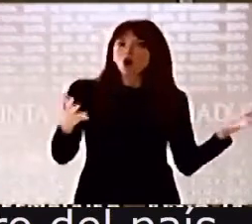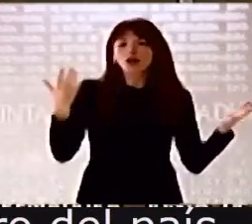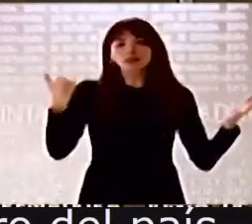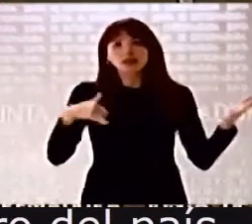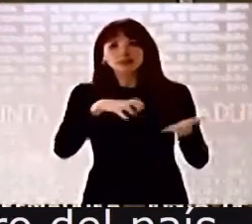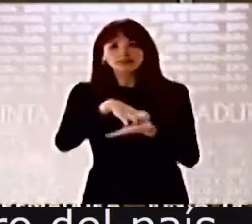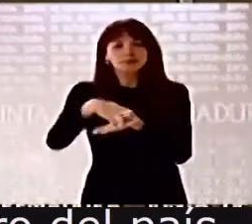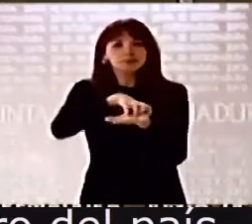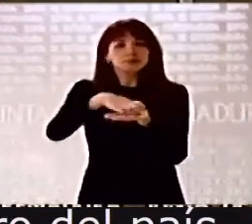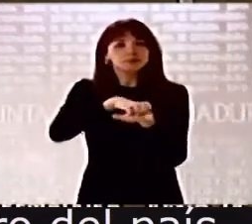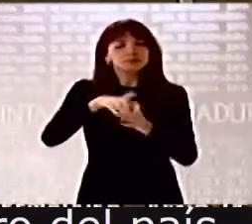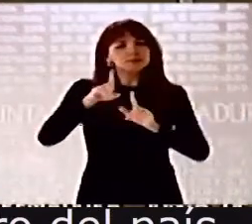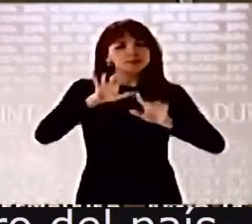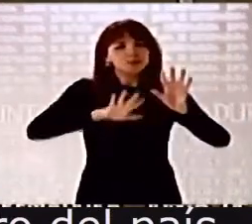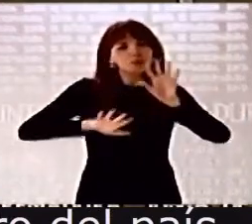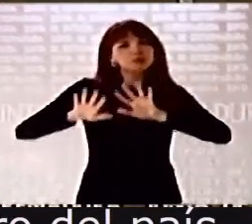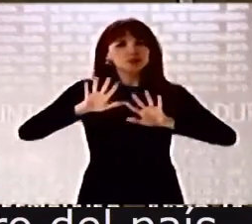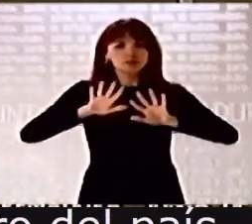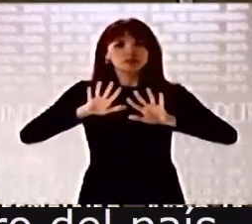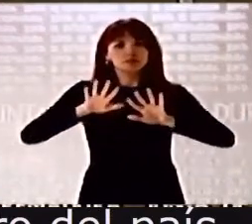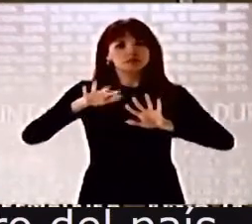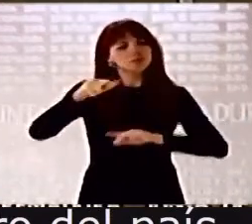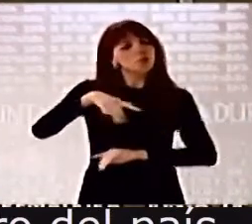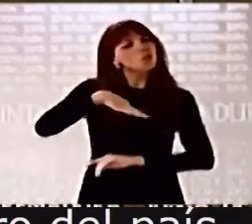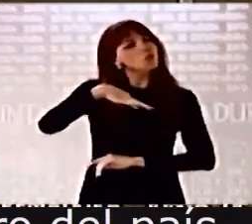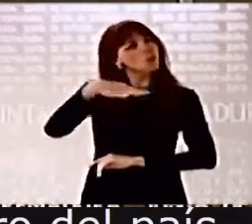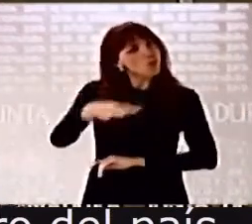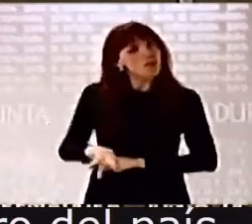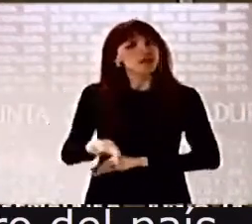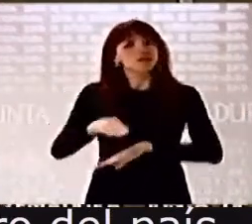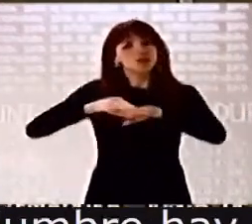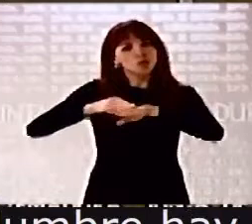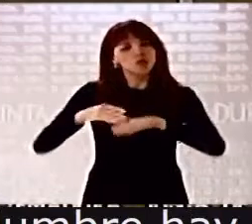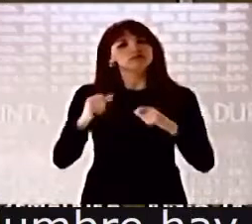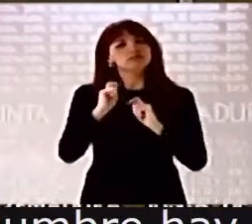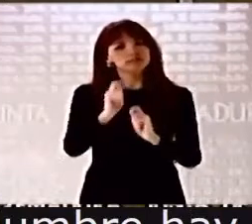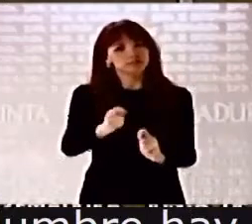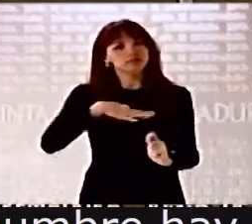de incertidumbre, hay posibilidad de añadir certidumbres,